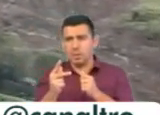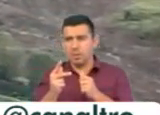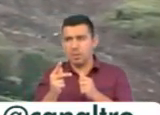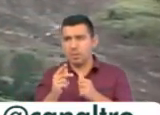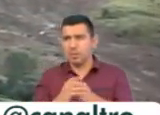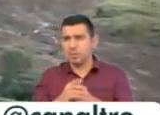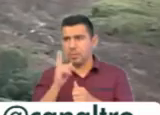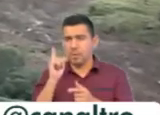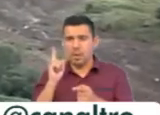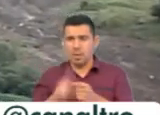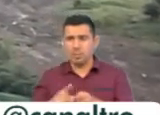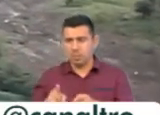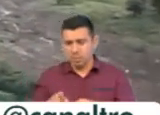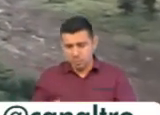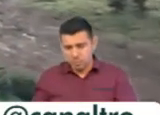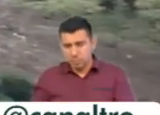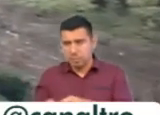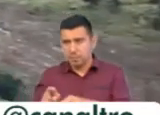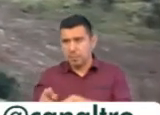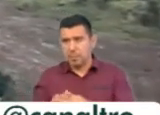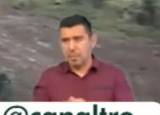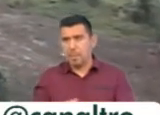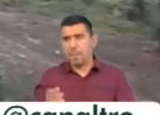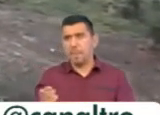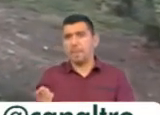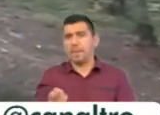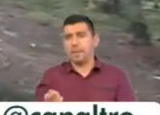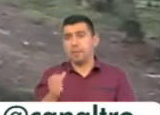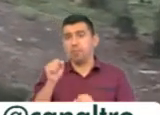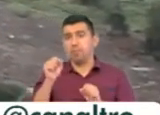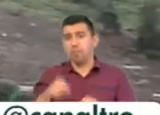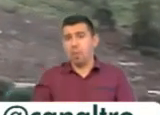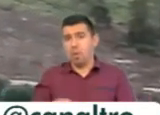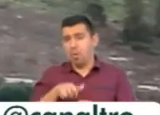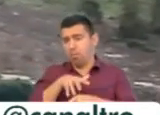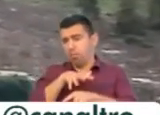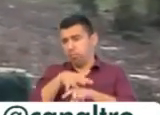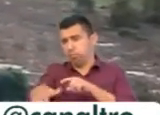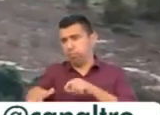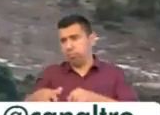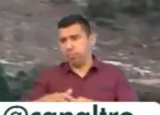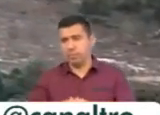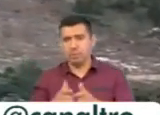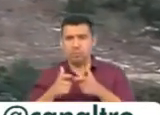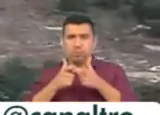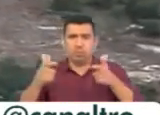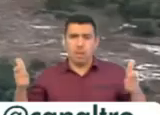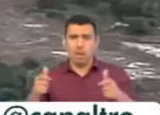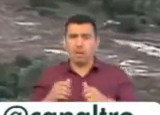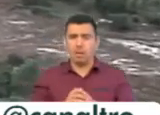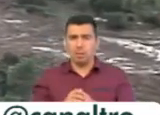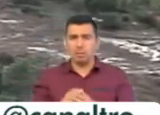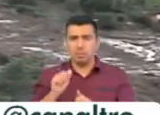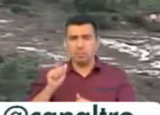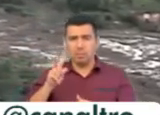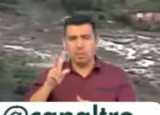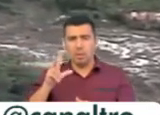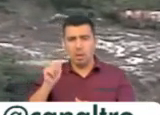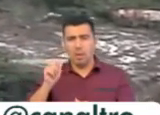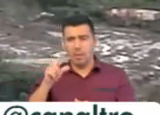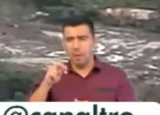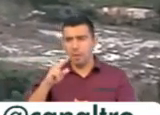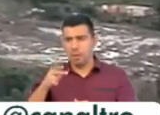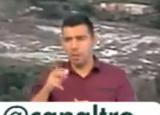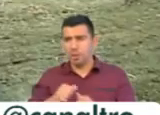una de las quebradas en donde se pueda presentar una gran avalancha afectando no solamente a la población de autoridad